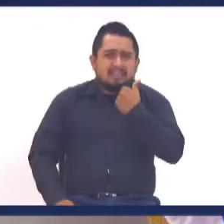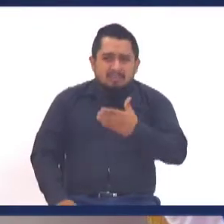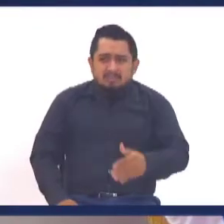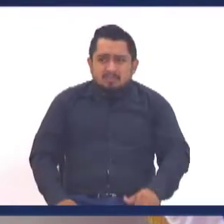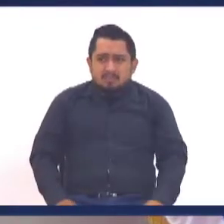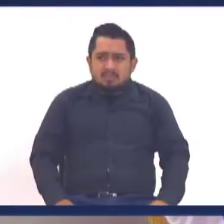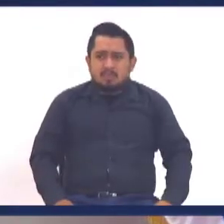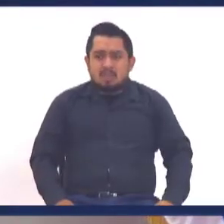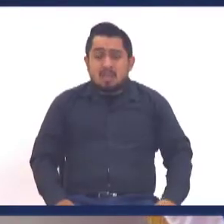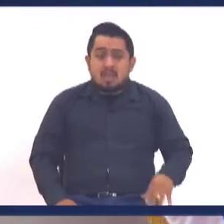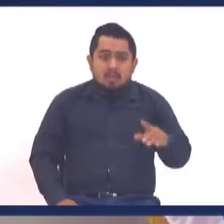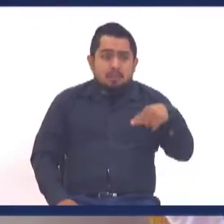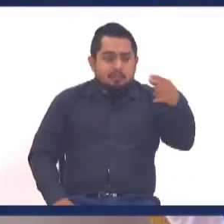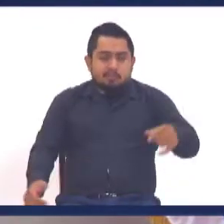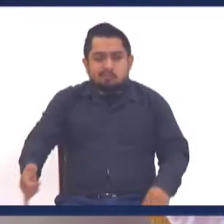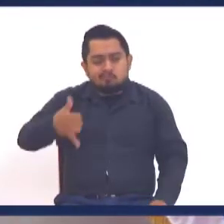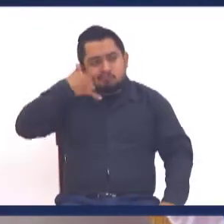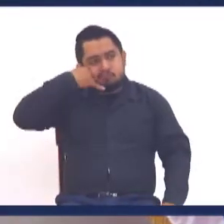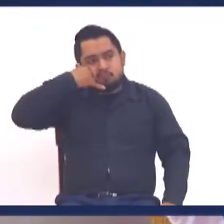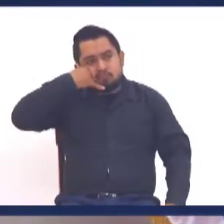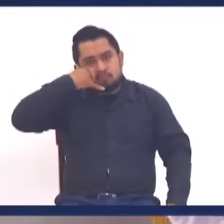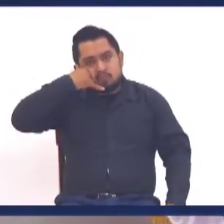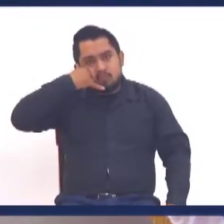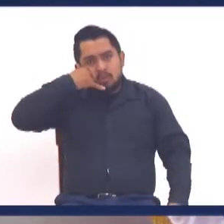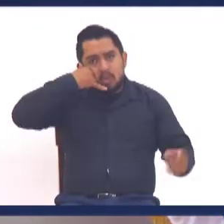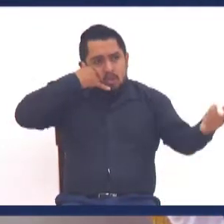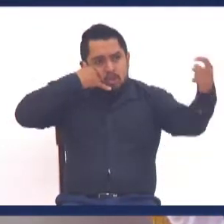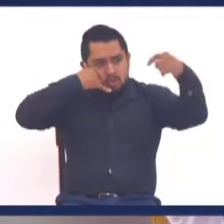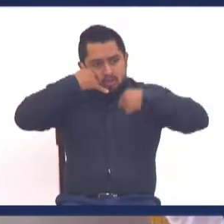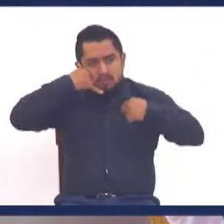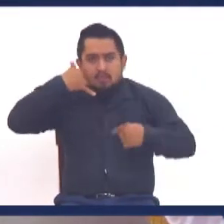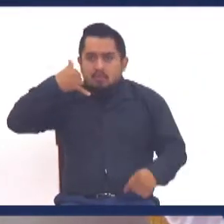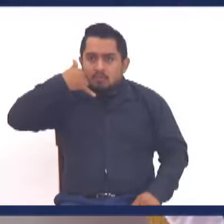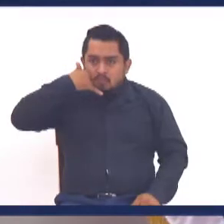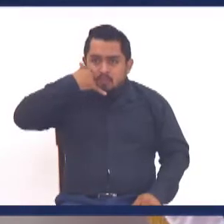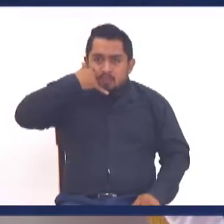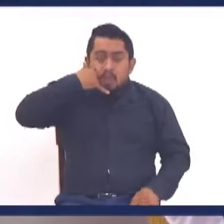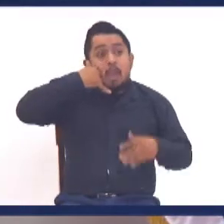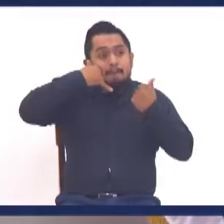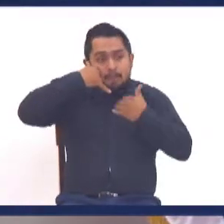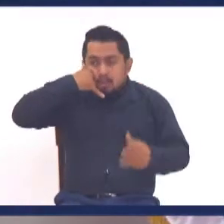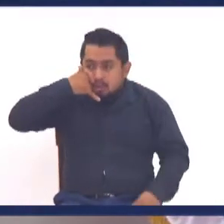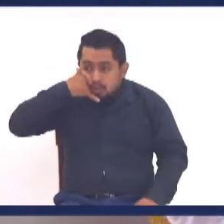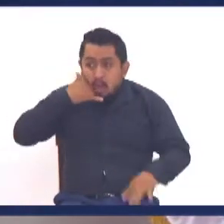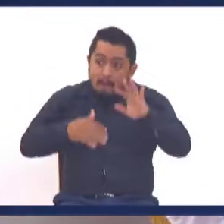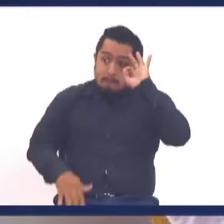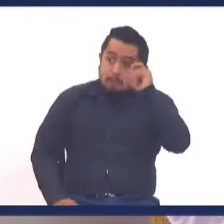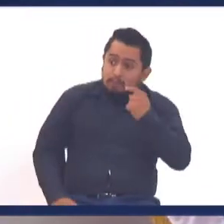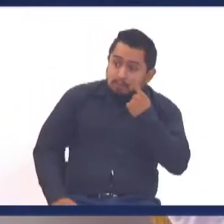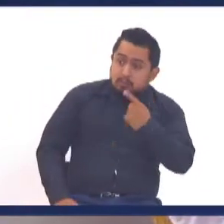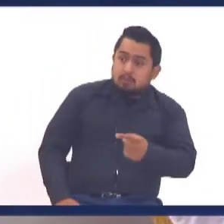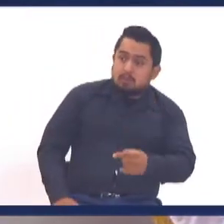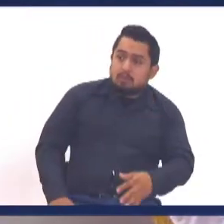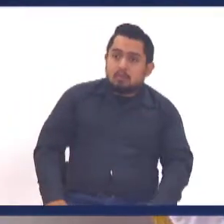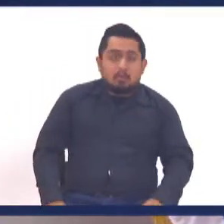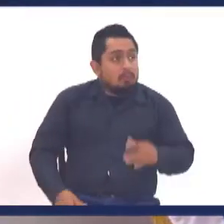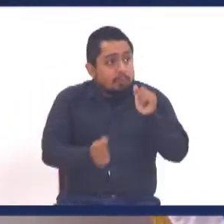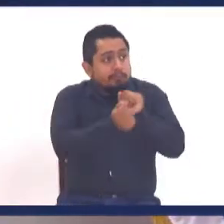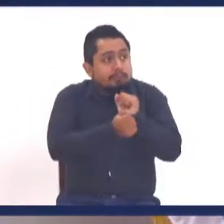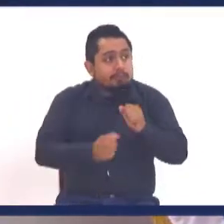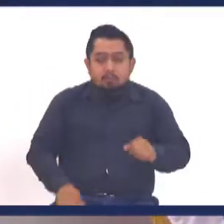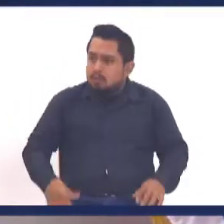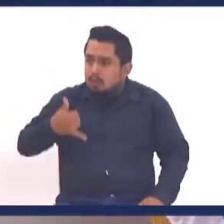recibimos una llamada telefónica ahora tomé pasan la llamada y la extensión que pasó me le pasó me tienen de ti ni por qué o